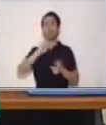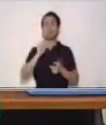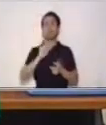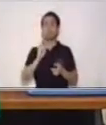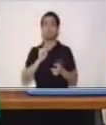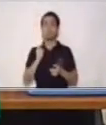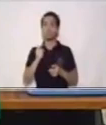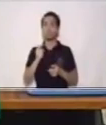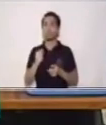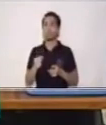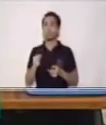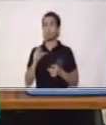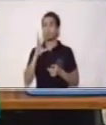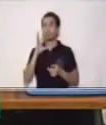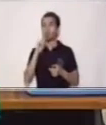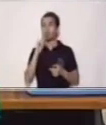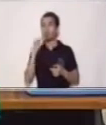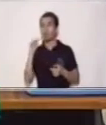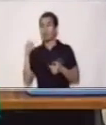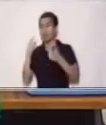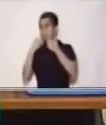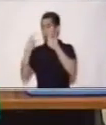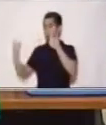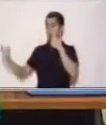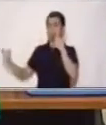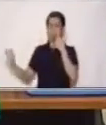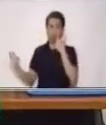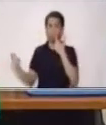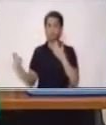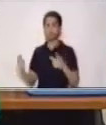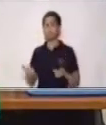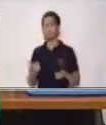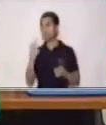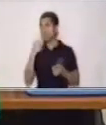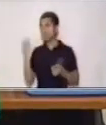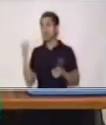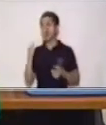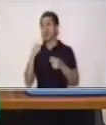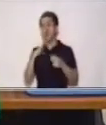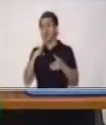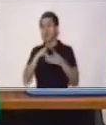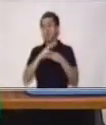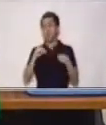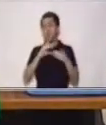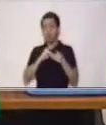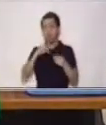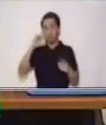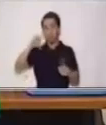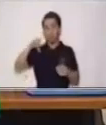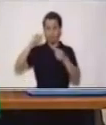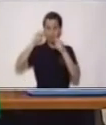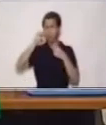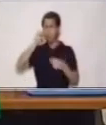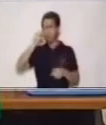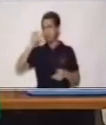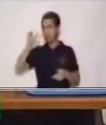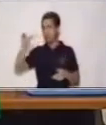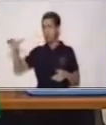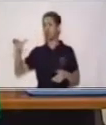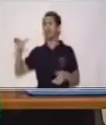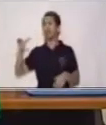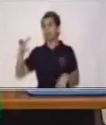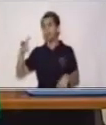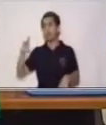Entonces, hay un cuento de Pinocho y también tenemos una cancioncita. Entonces, si no conoces la canción, el día de hoy la vamos